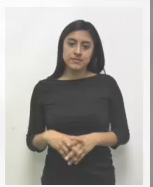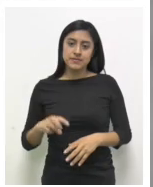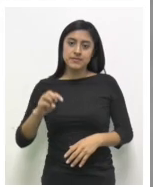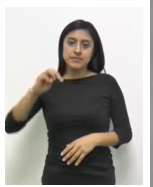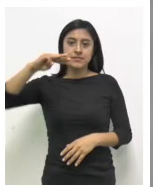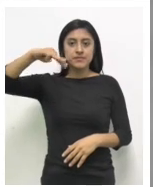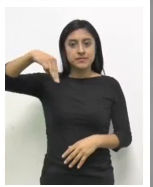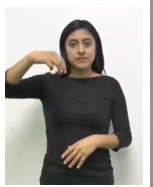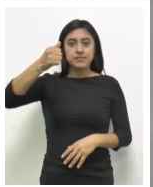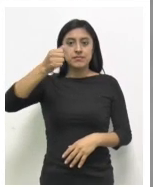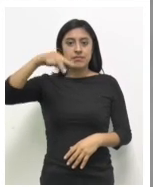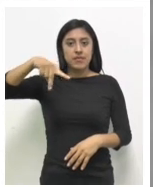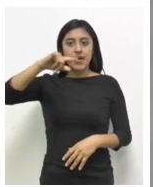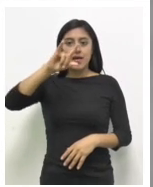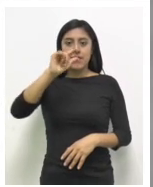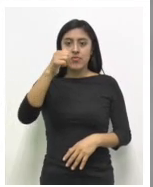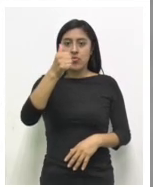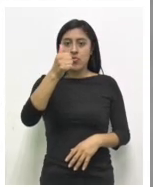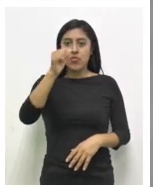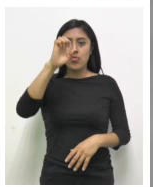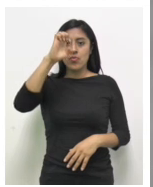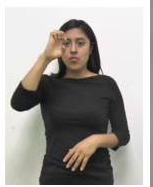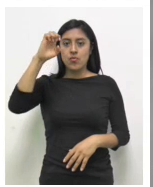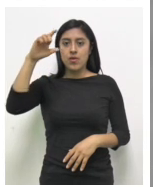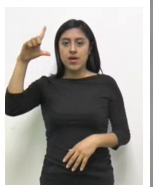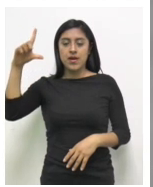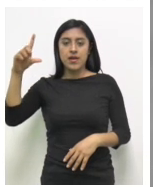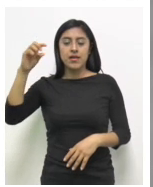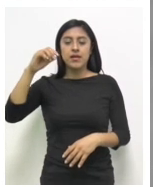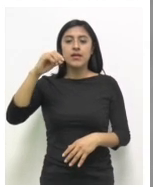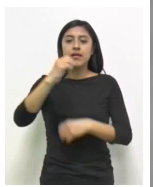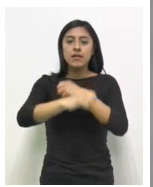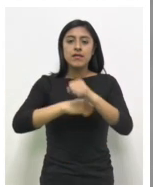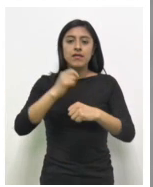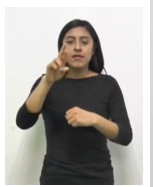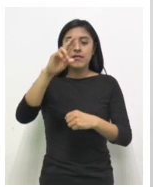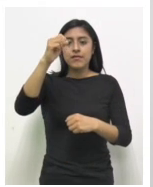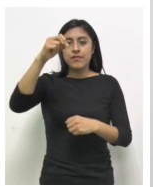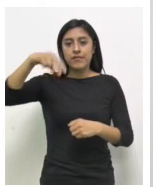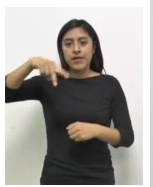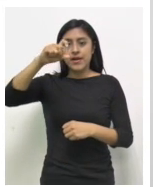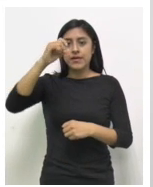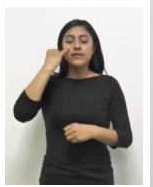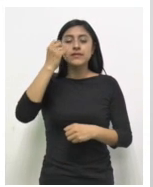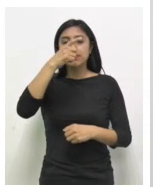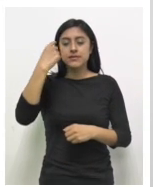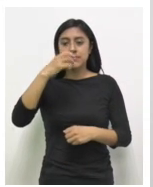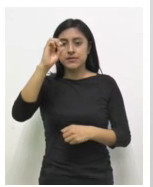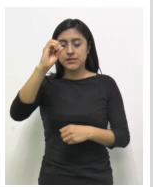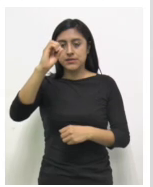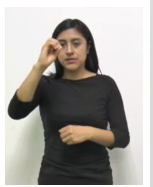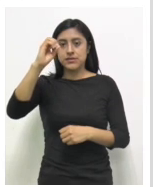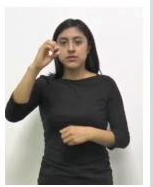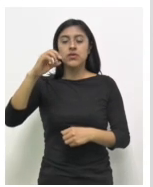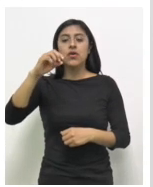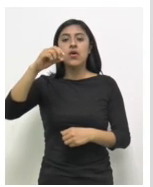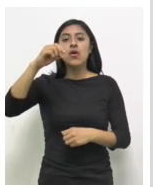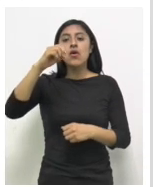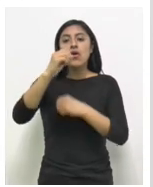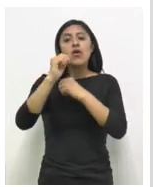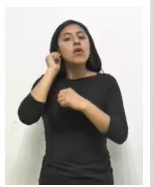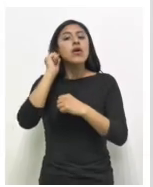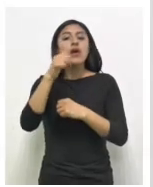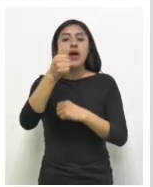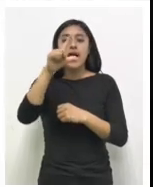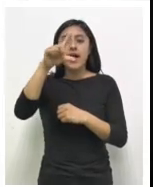Manuel Francisco Galich López nació el 30 de noviembre de 1913, hijo de Luis Galich y María Isabel